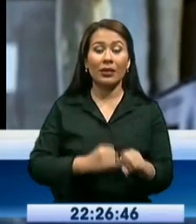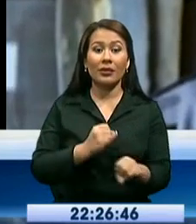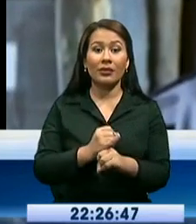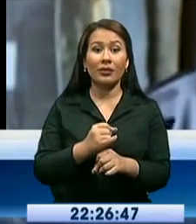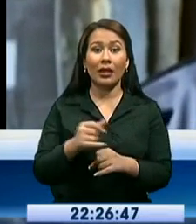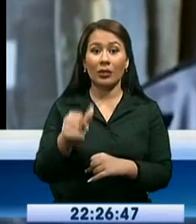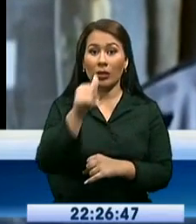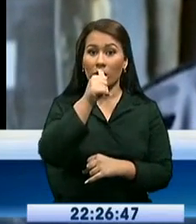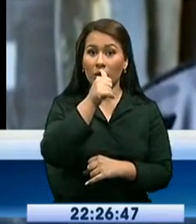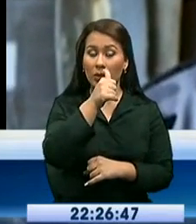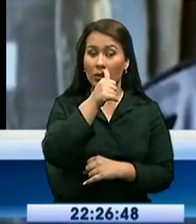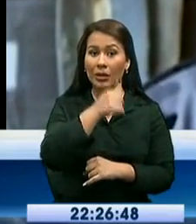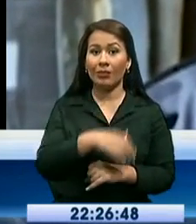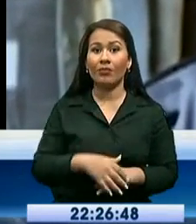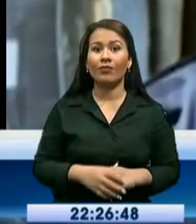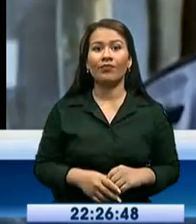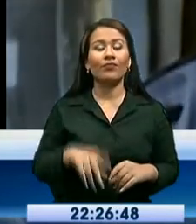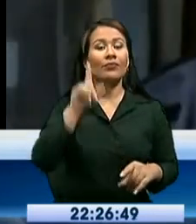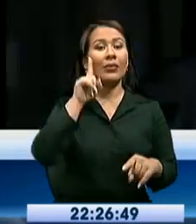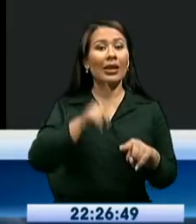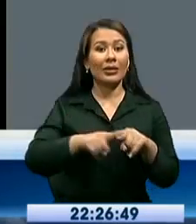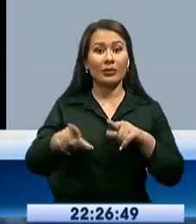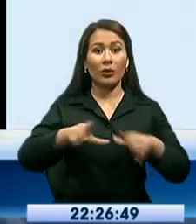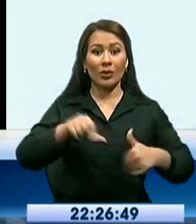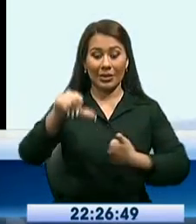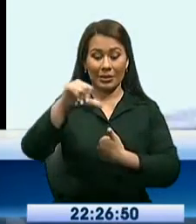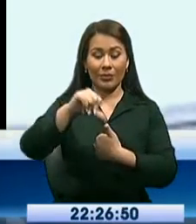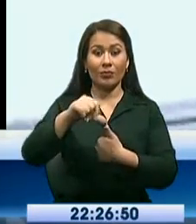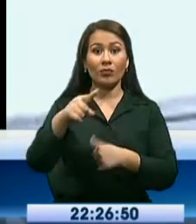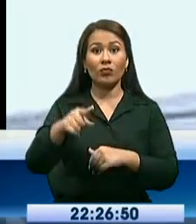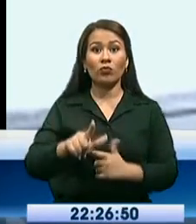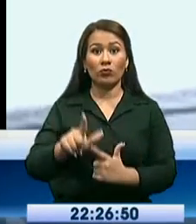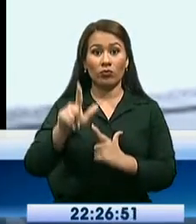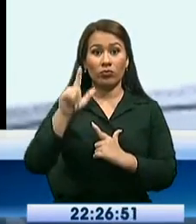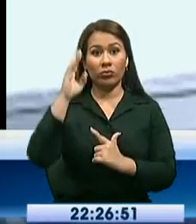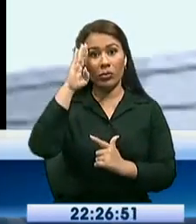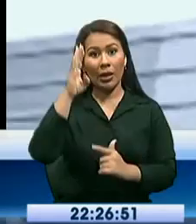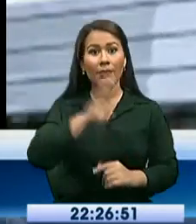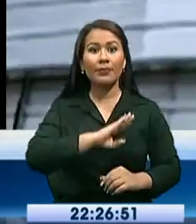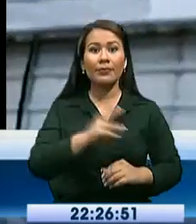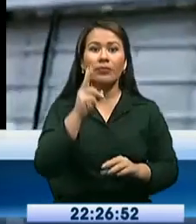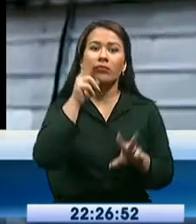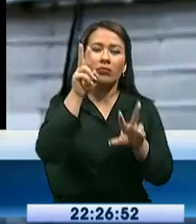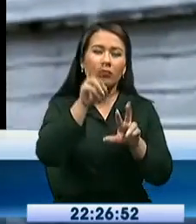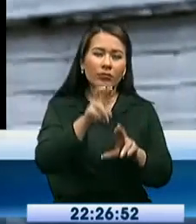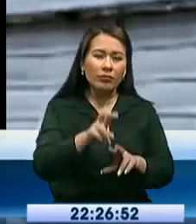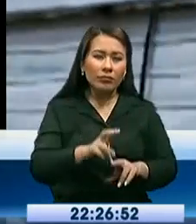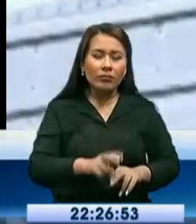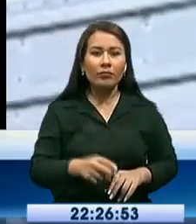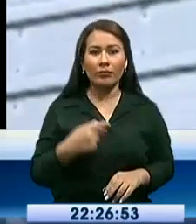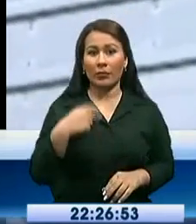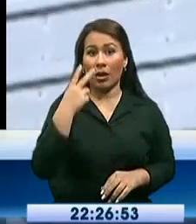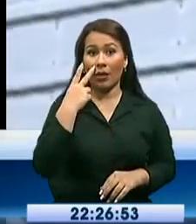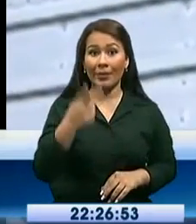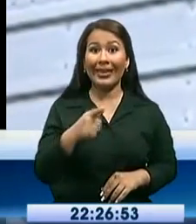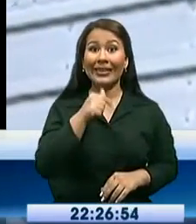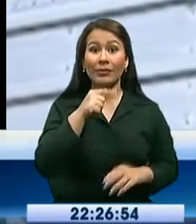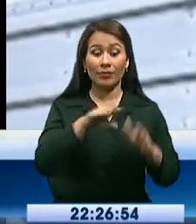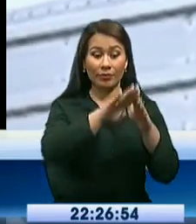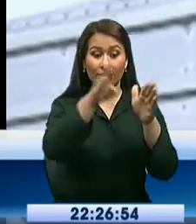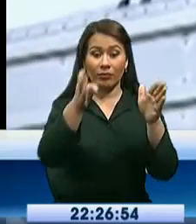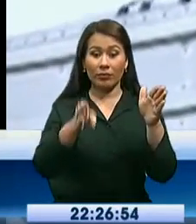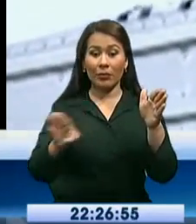tráfico internacional, hasta Centroamérica. En el cuartel policial realizaron una revisión minuciosa y se percataron que el furgón tenía